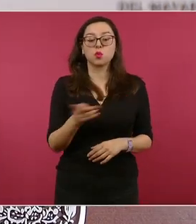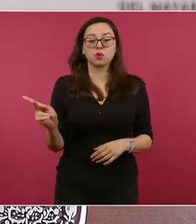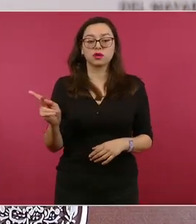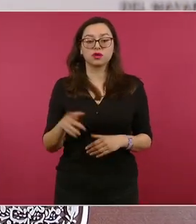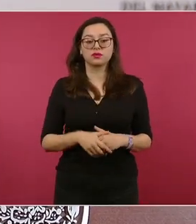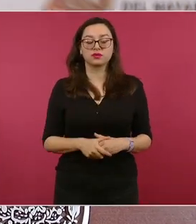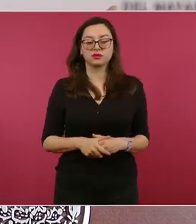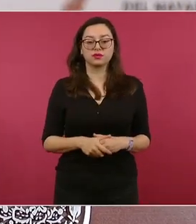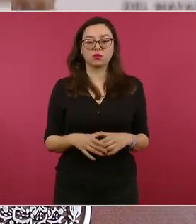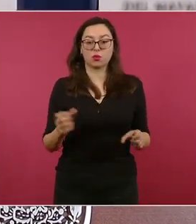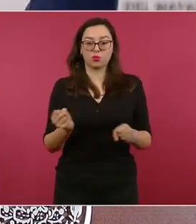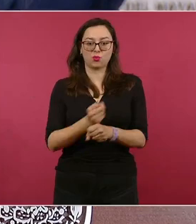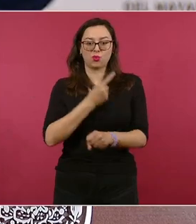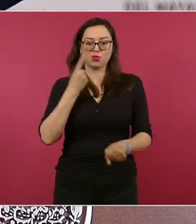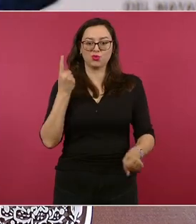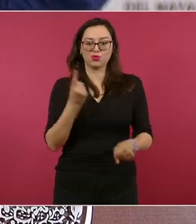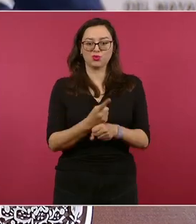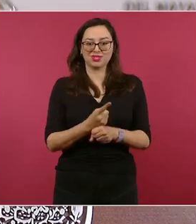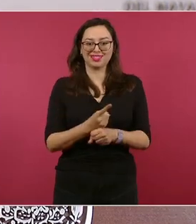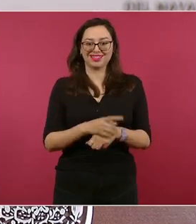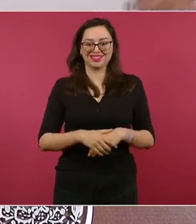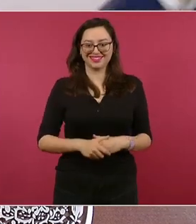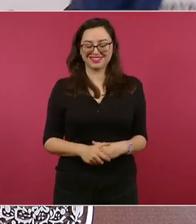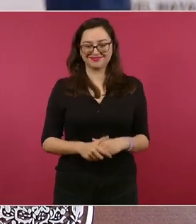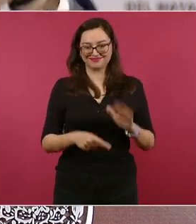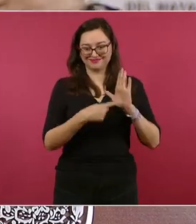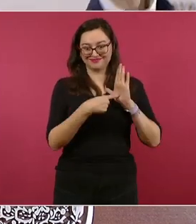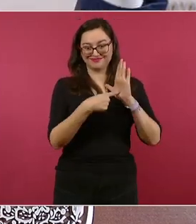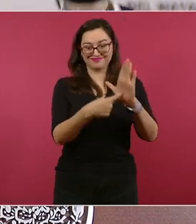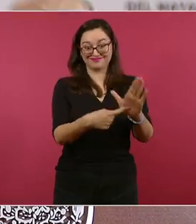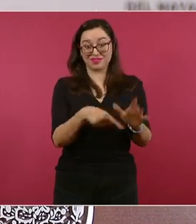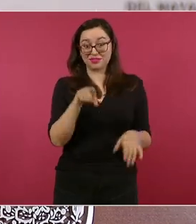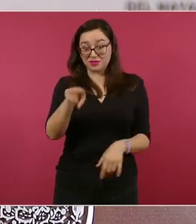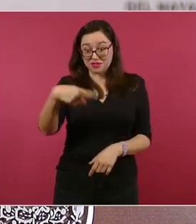Además, me da oportunidad porque si no me acusarían en el INE que estoy